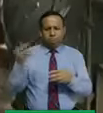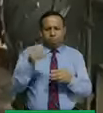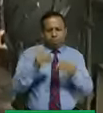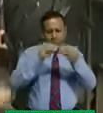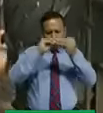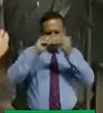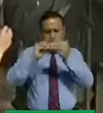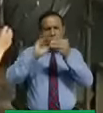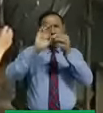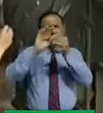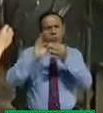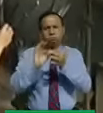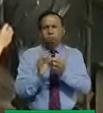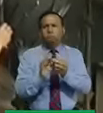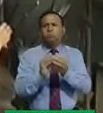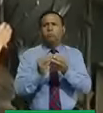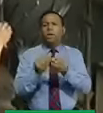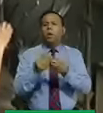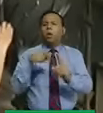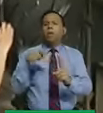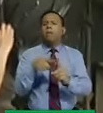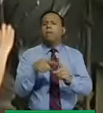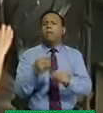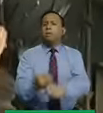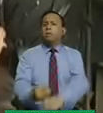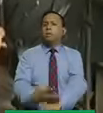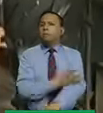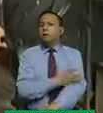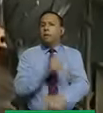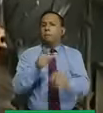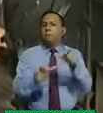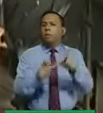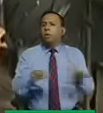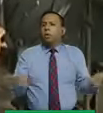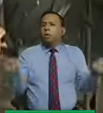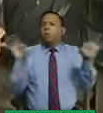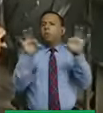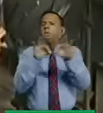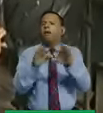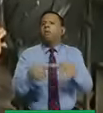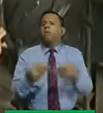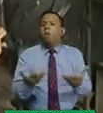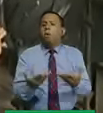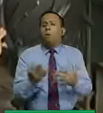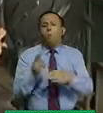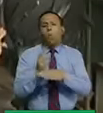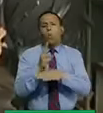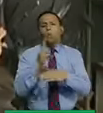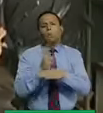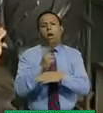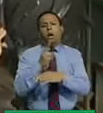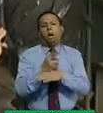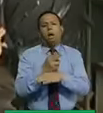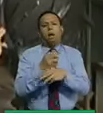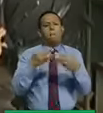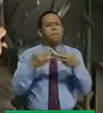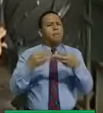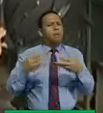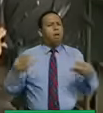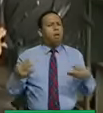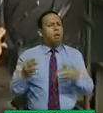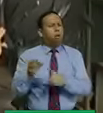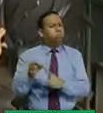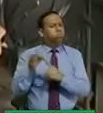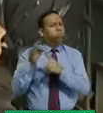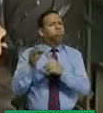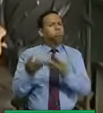es sensibilizar y dar a conocer a la ciudadanía sobre la importancia de utilizar materias primas